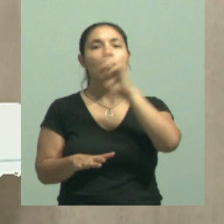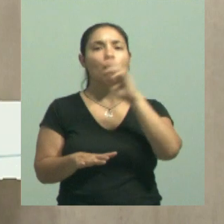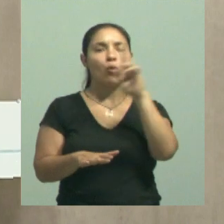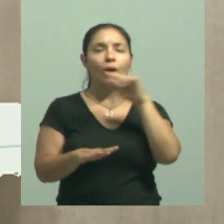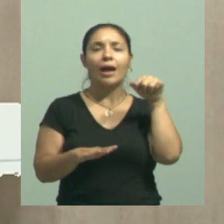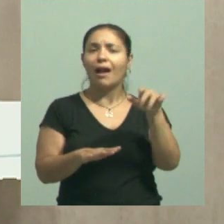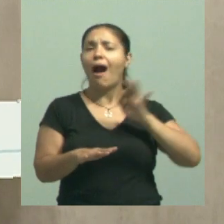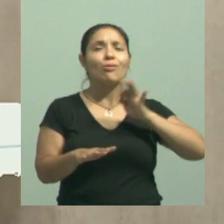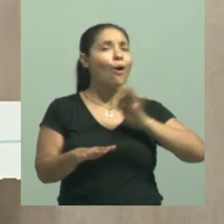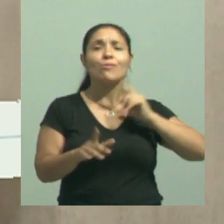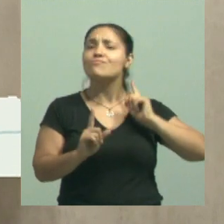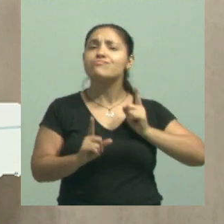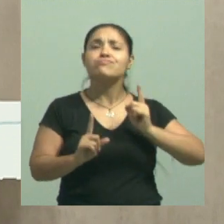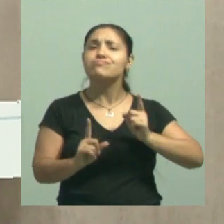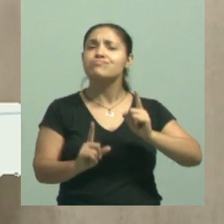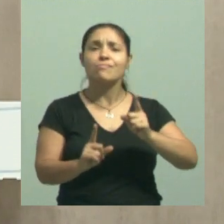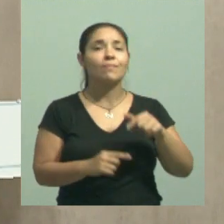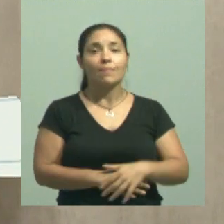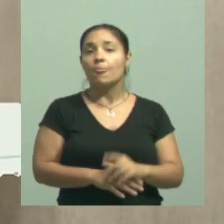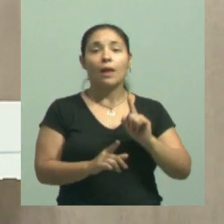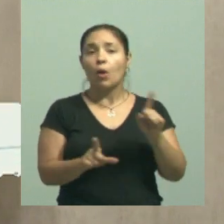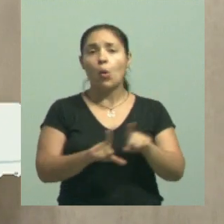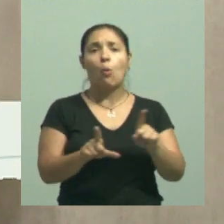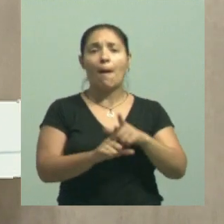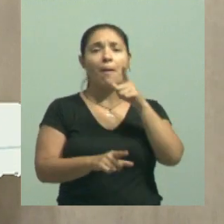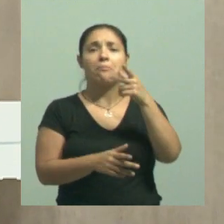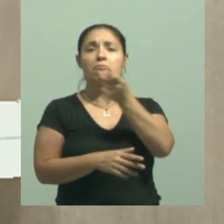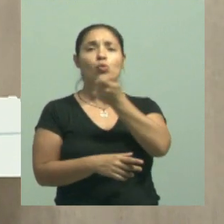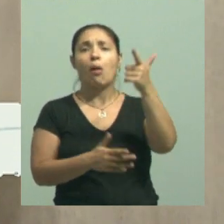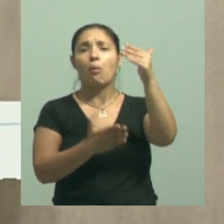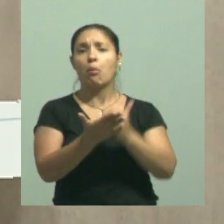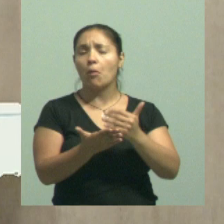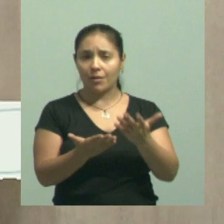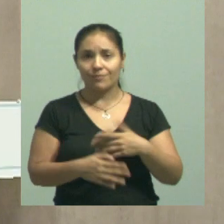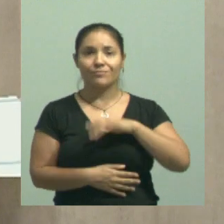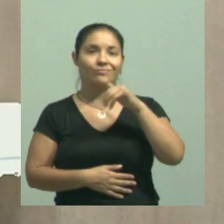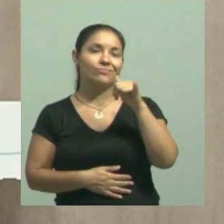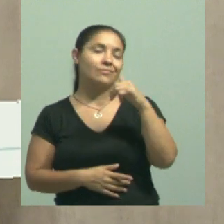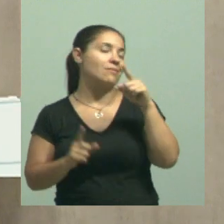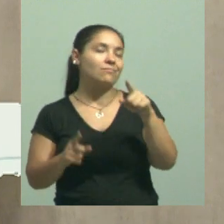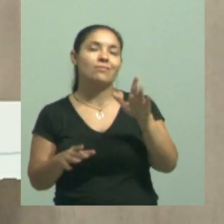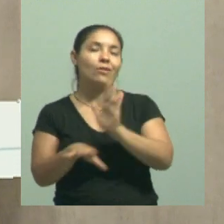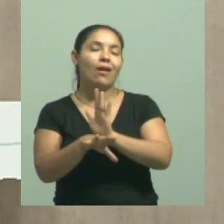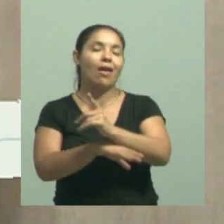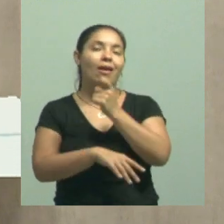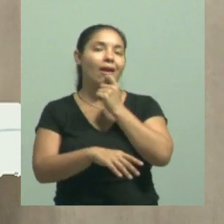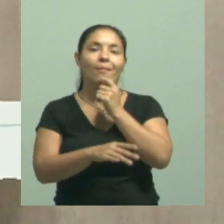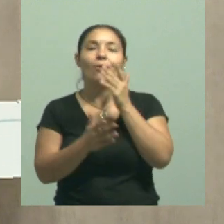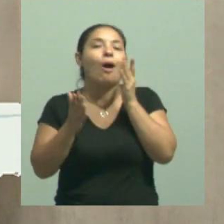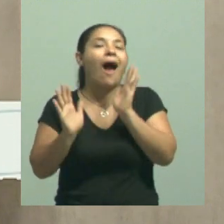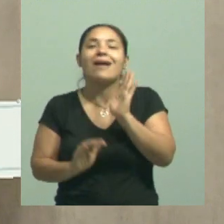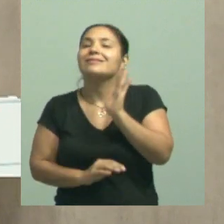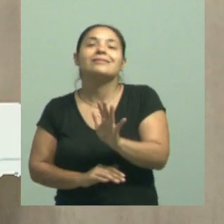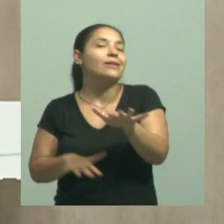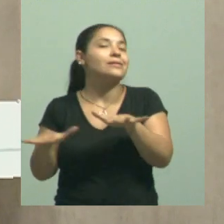Exacto. A ver, creo que es una simplificación de la situación actual decir que los feminismos están en segundo